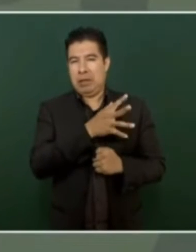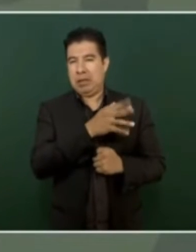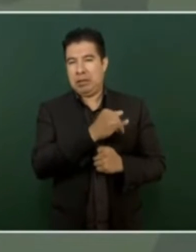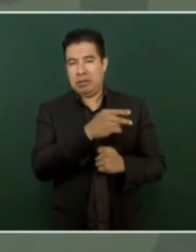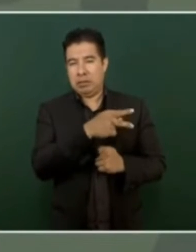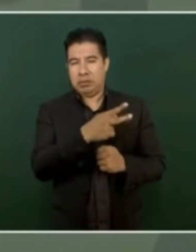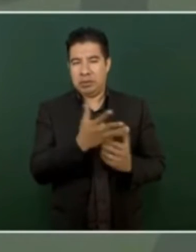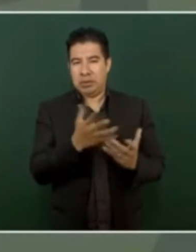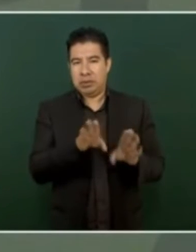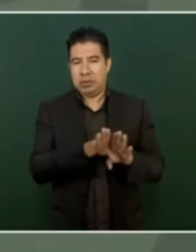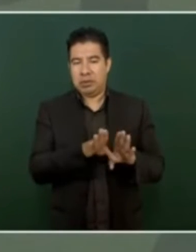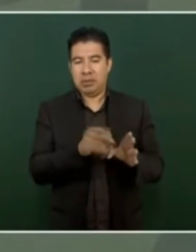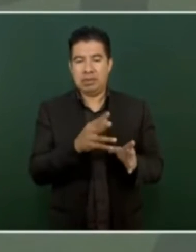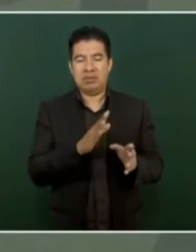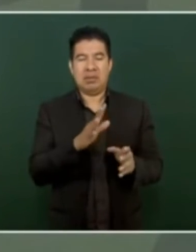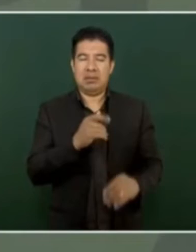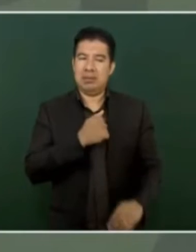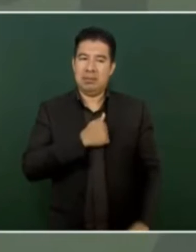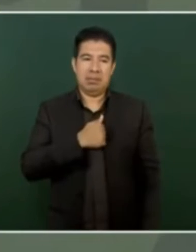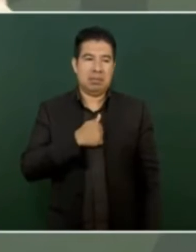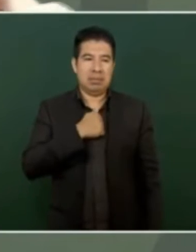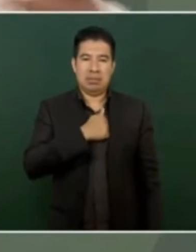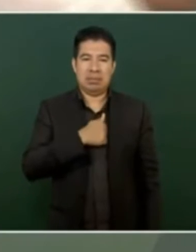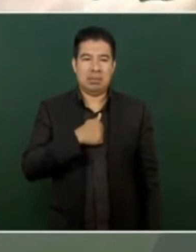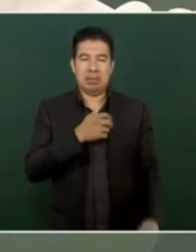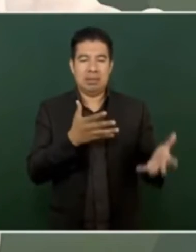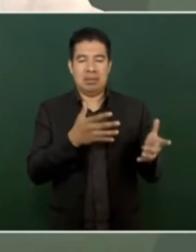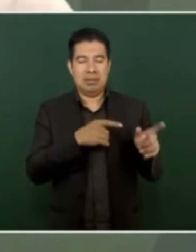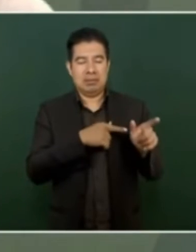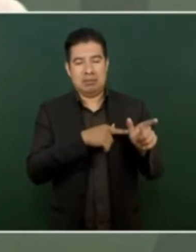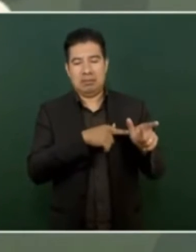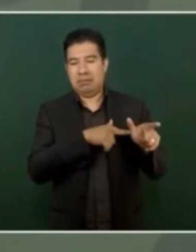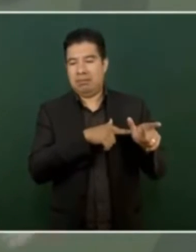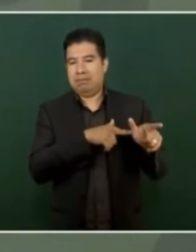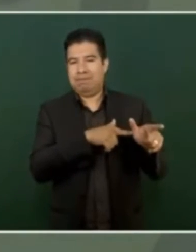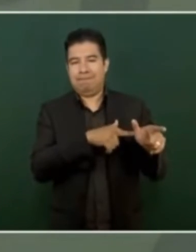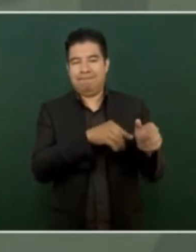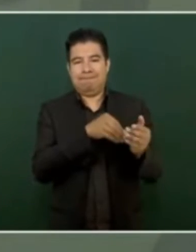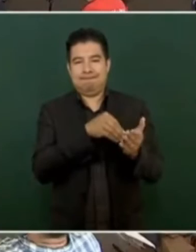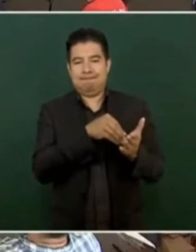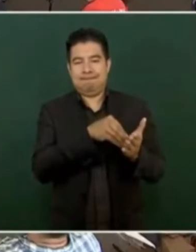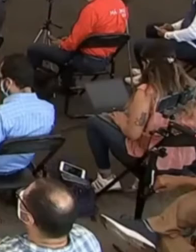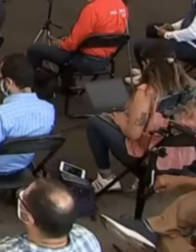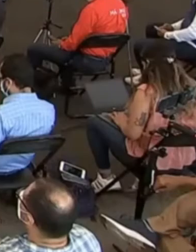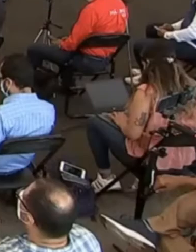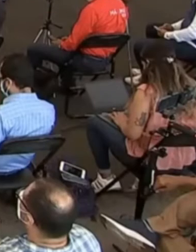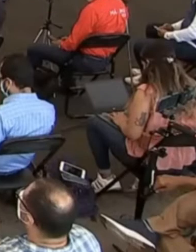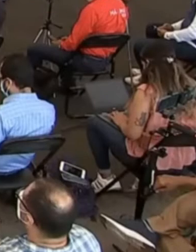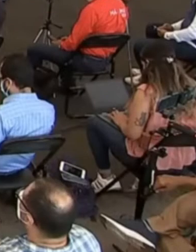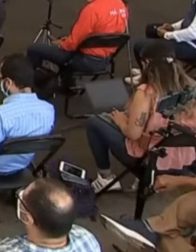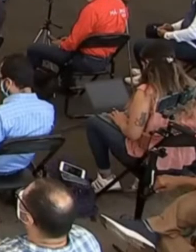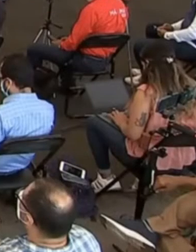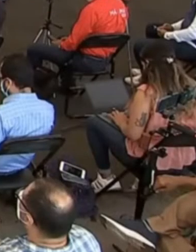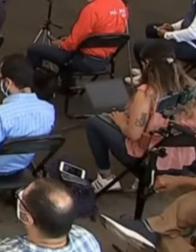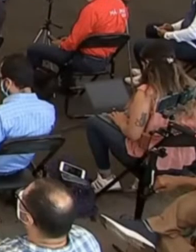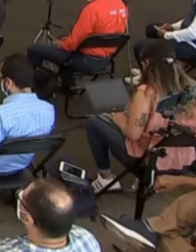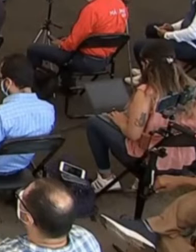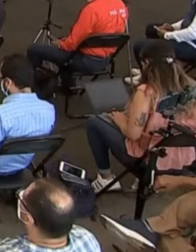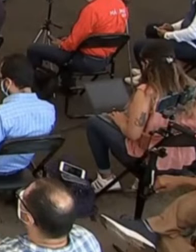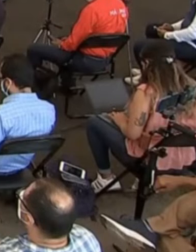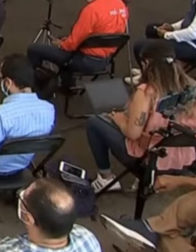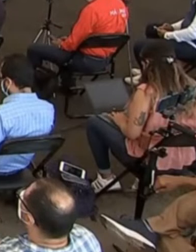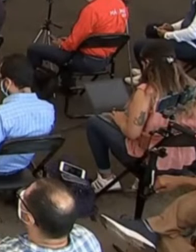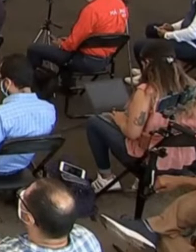otro asunto también muy lamentable, el predominio del conservadurismo y cómo los